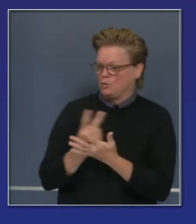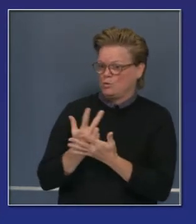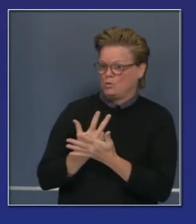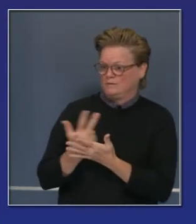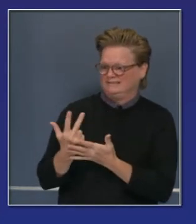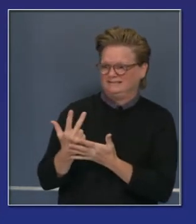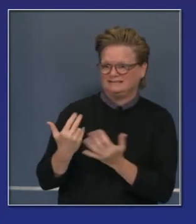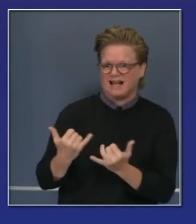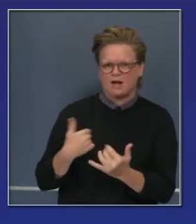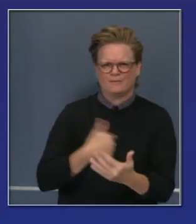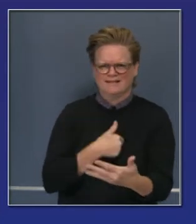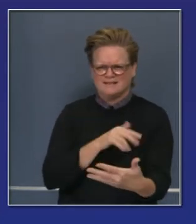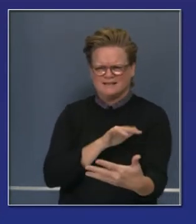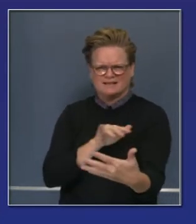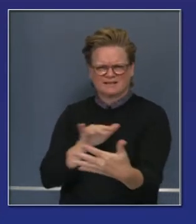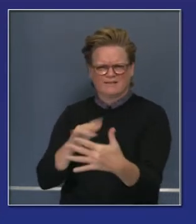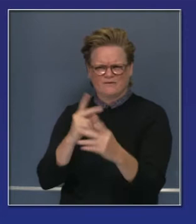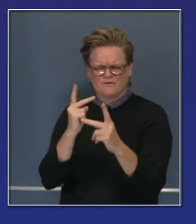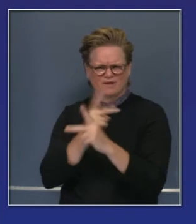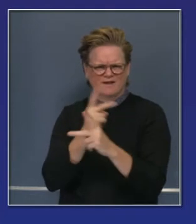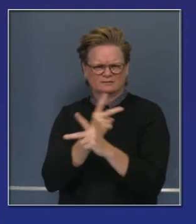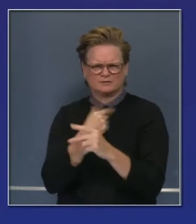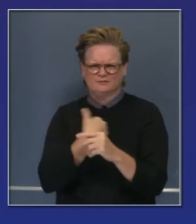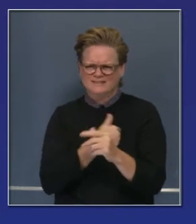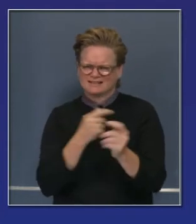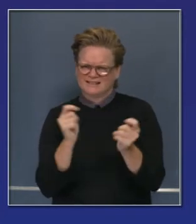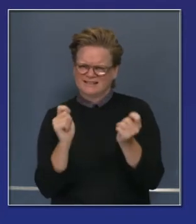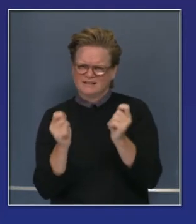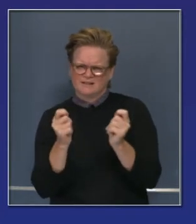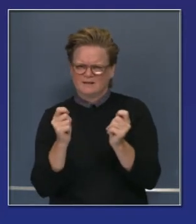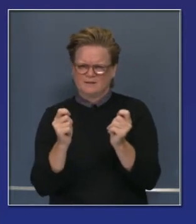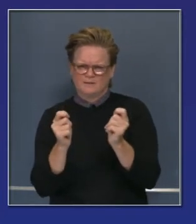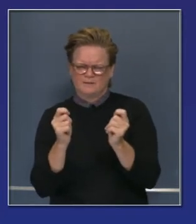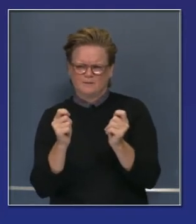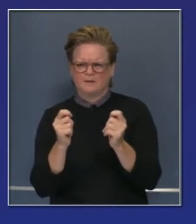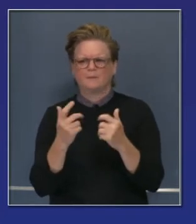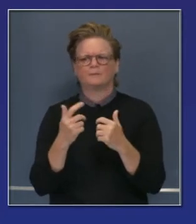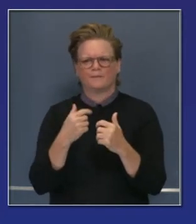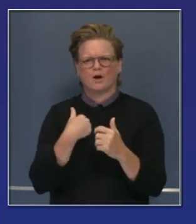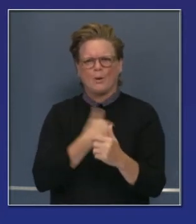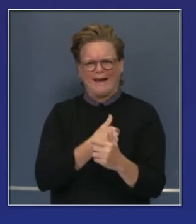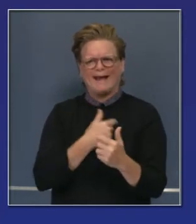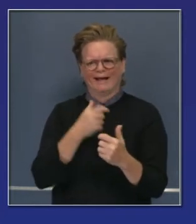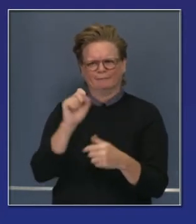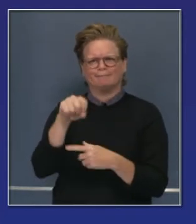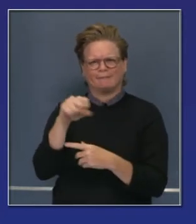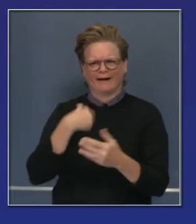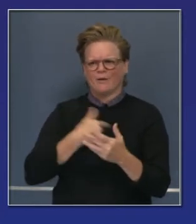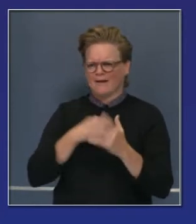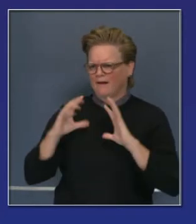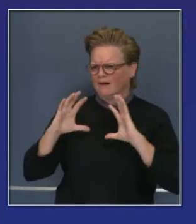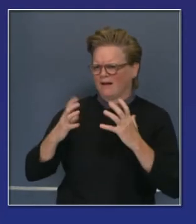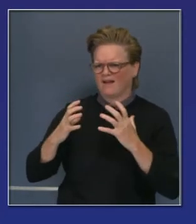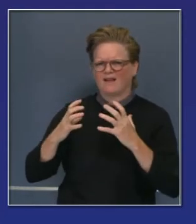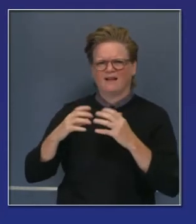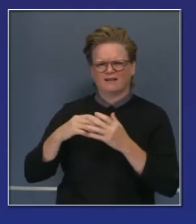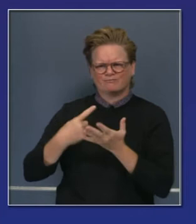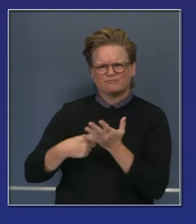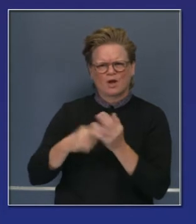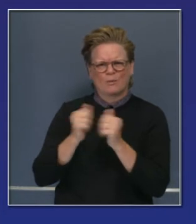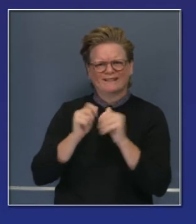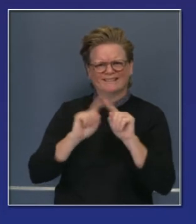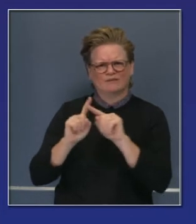hemos estado pronosticando algunos ajustes posiblemente necesarios en base a la información recibida por oficiales